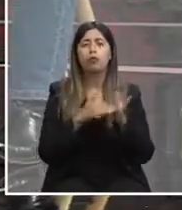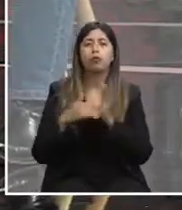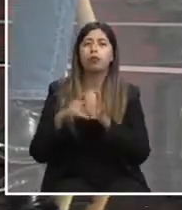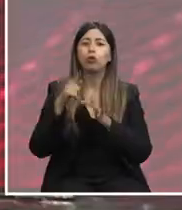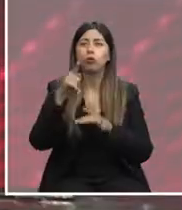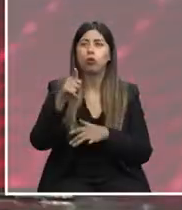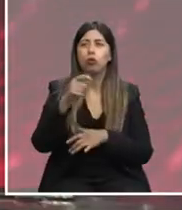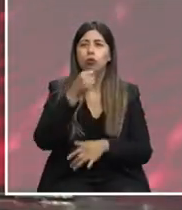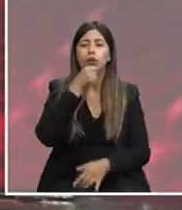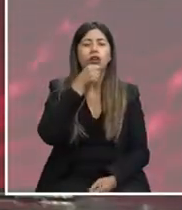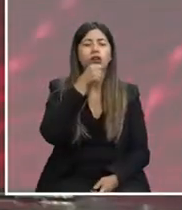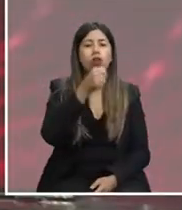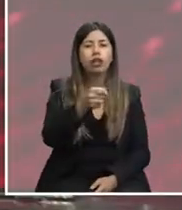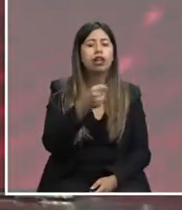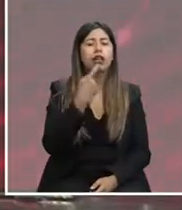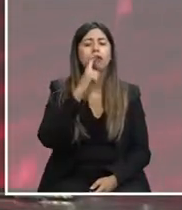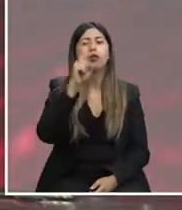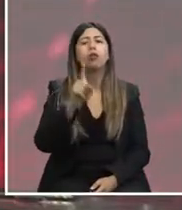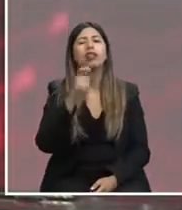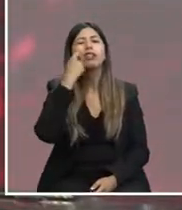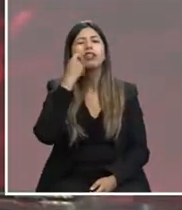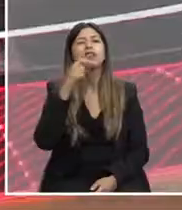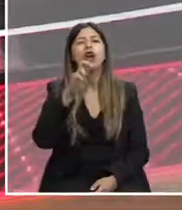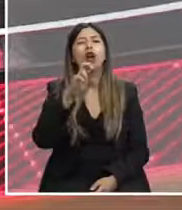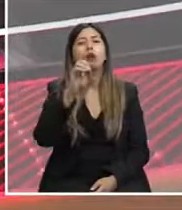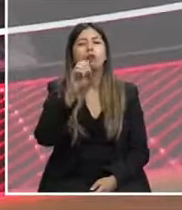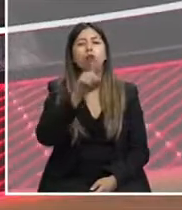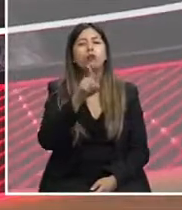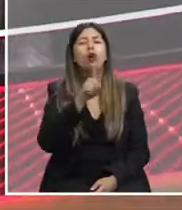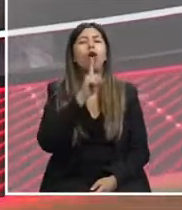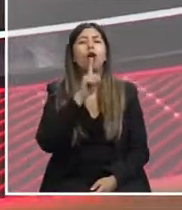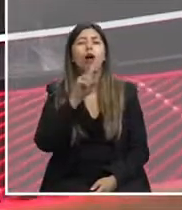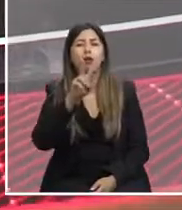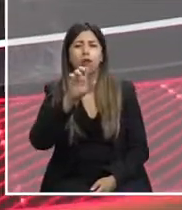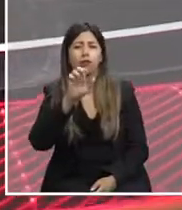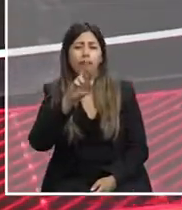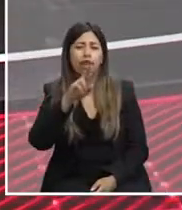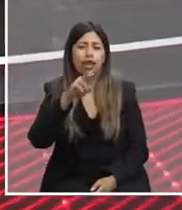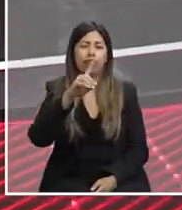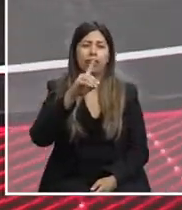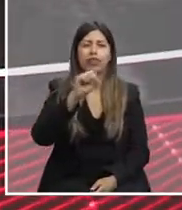periodista. ¿Qué es para ti la posverdad? Bueno,